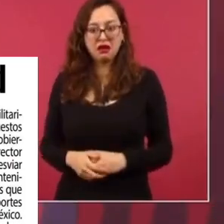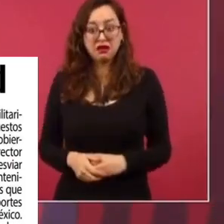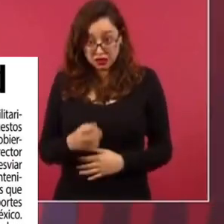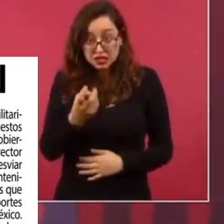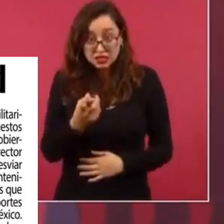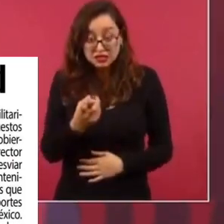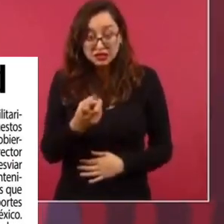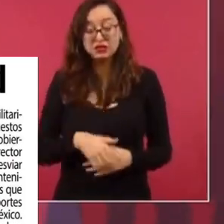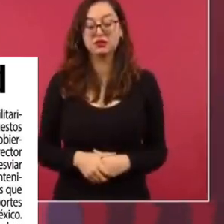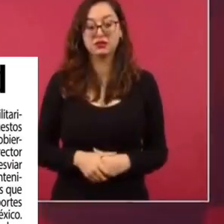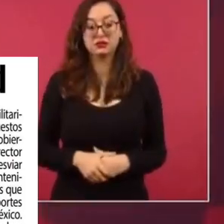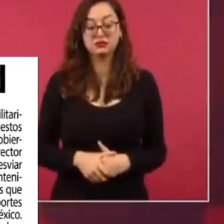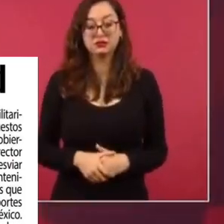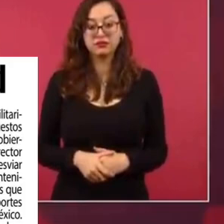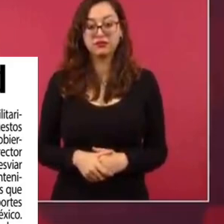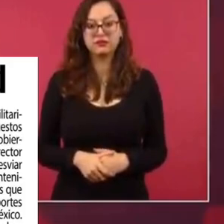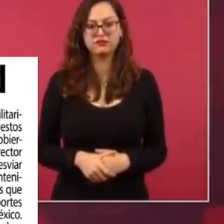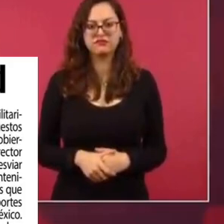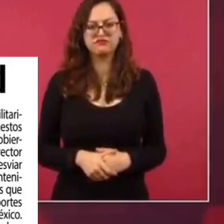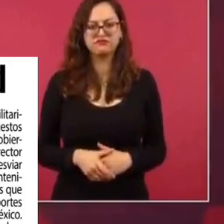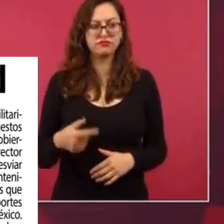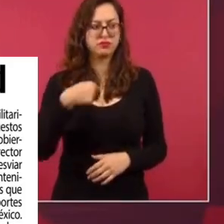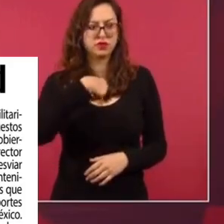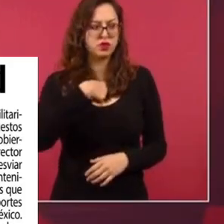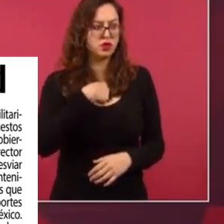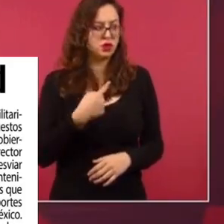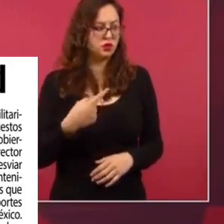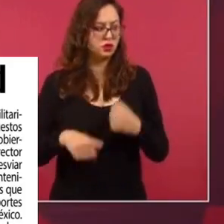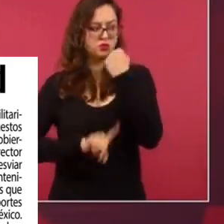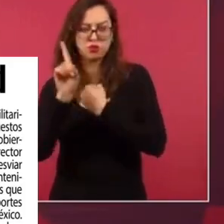Porque van a decir que estamos militarizando al país.